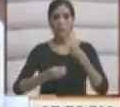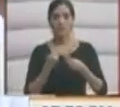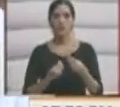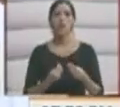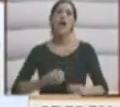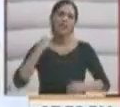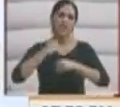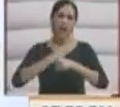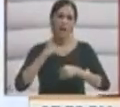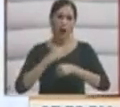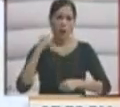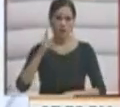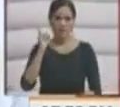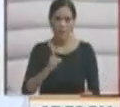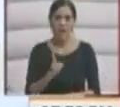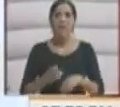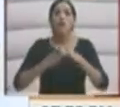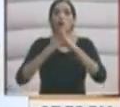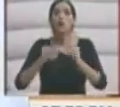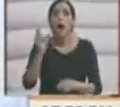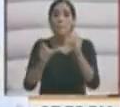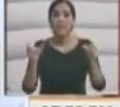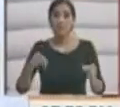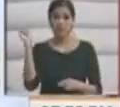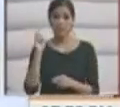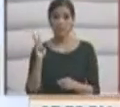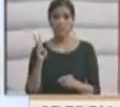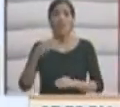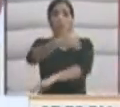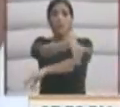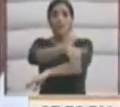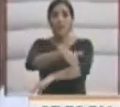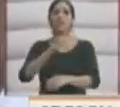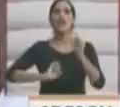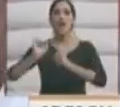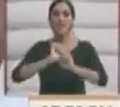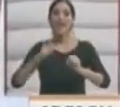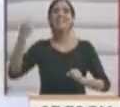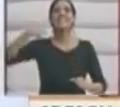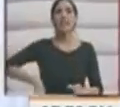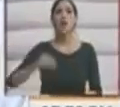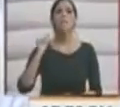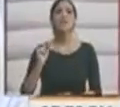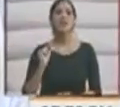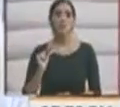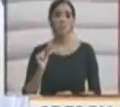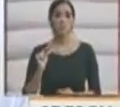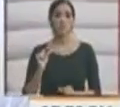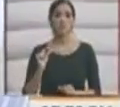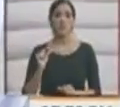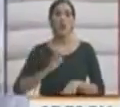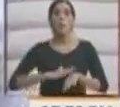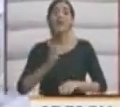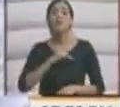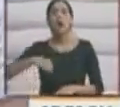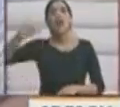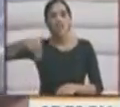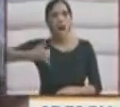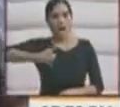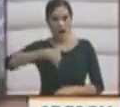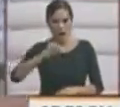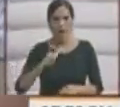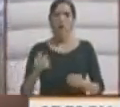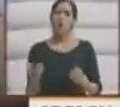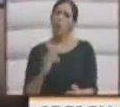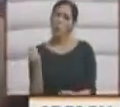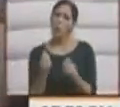trabajo que tenemos que hacer todos los venezolanos en la calle, defendiendo lo que es el salario mínimo, porque nosotros tenemos derecho. ¿Cómo es